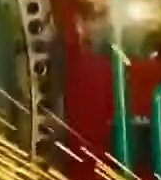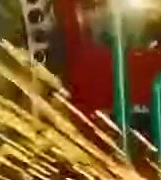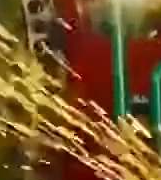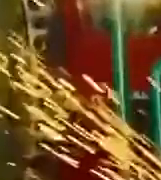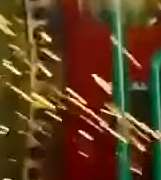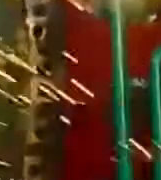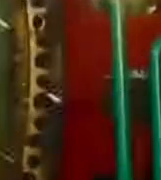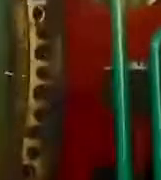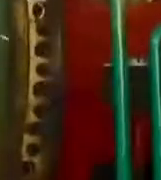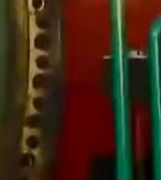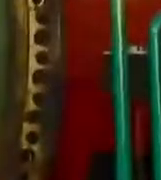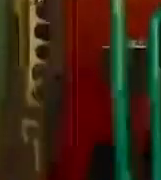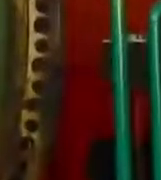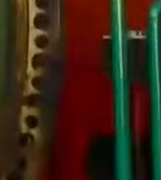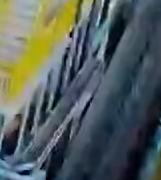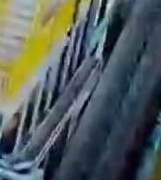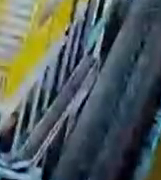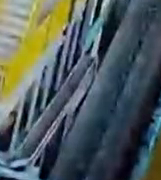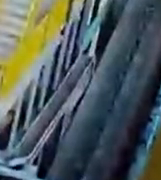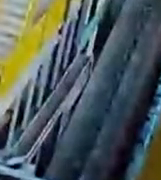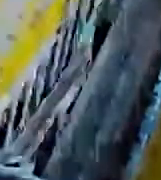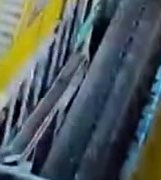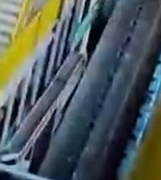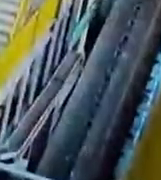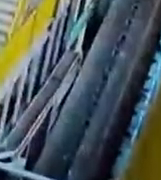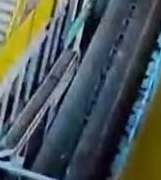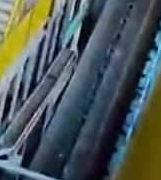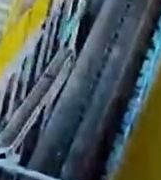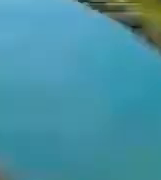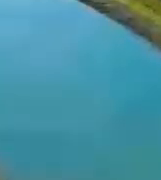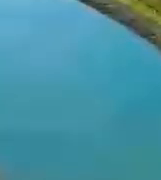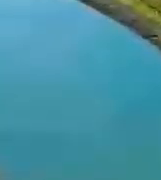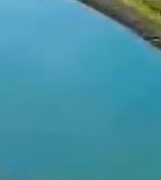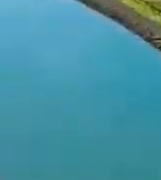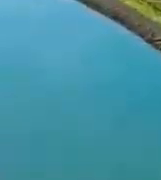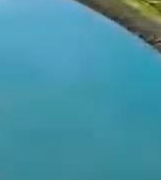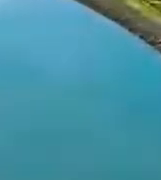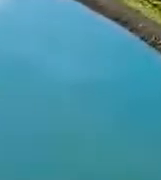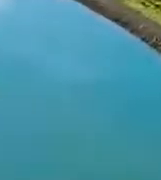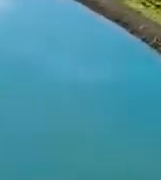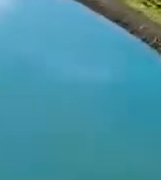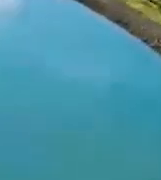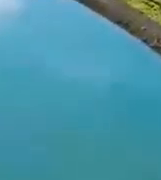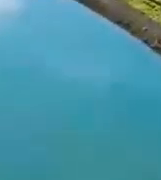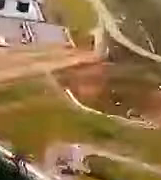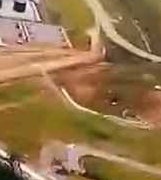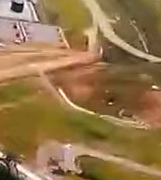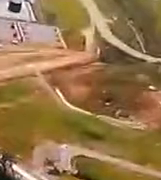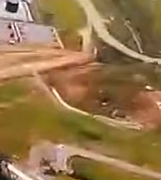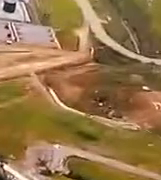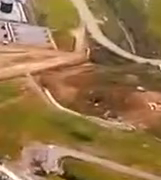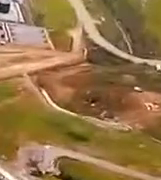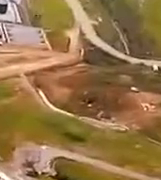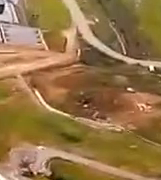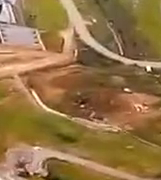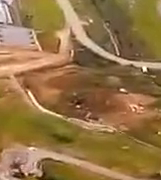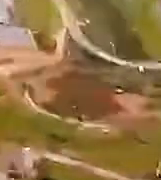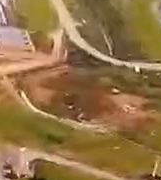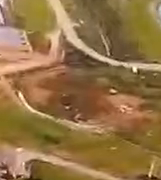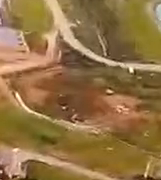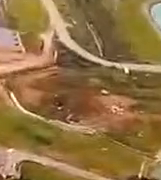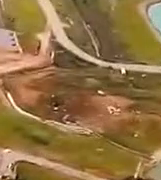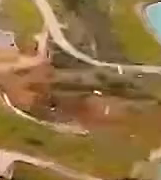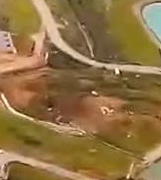Soy Mirador, un proyecto minero referente en el Ecuador. Una mina de clase